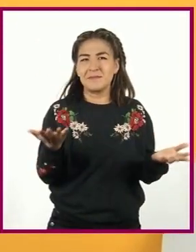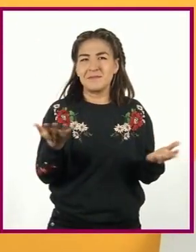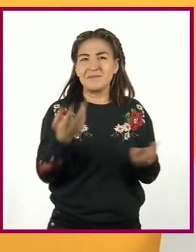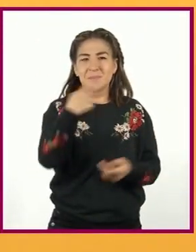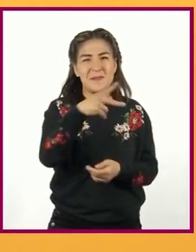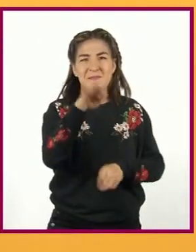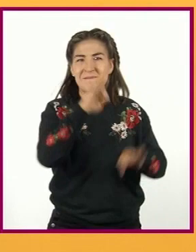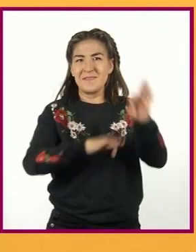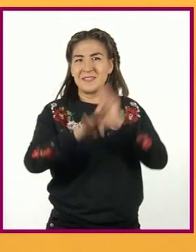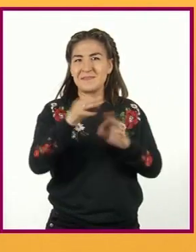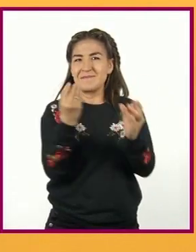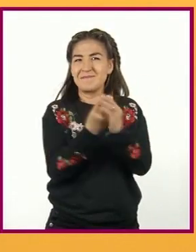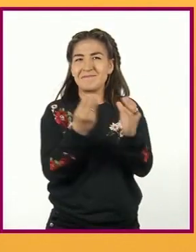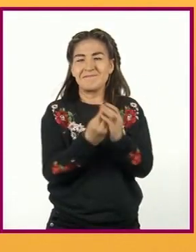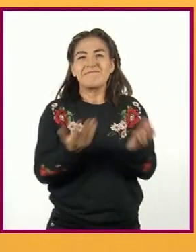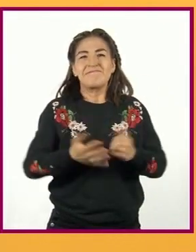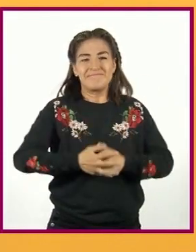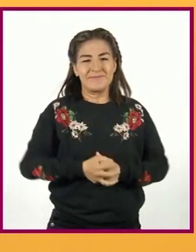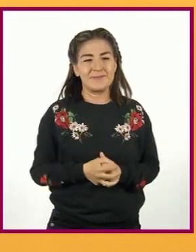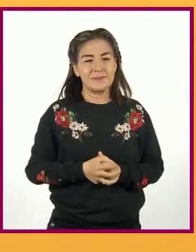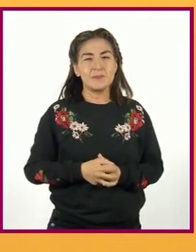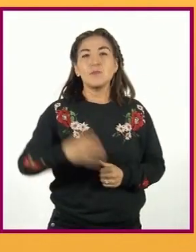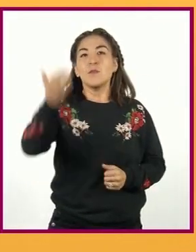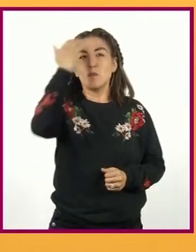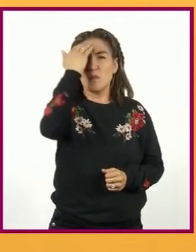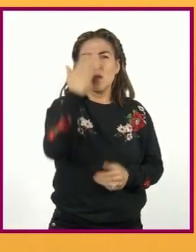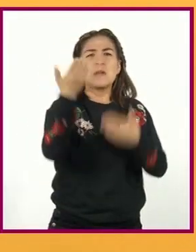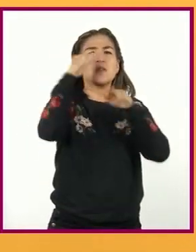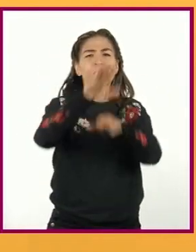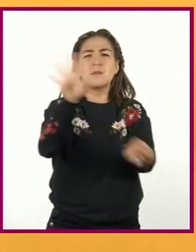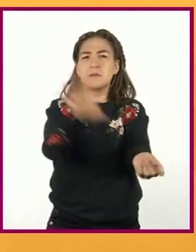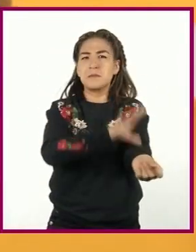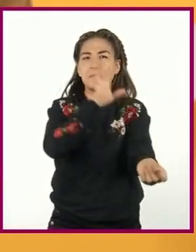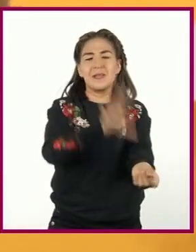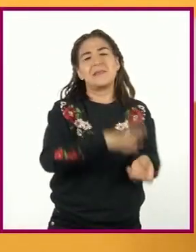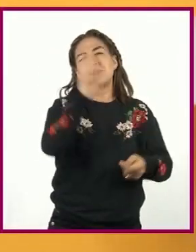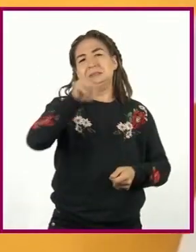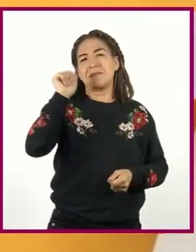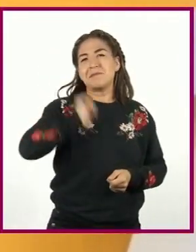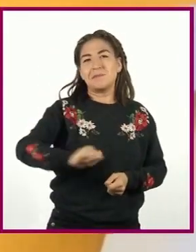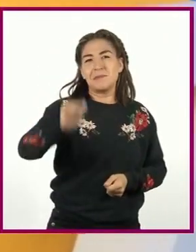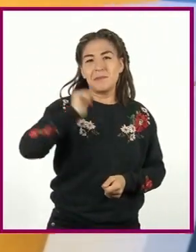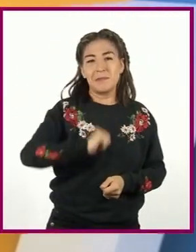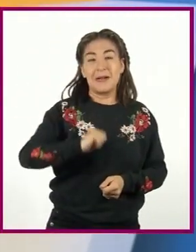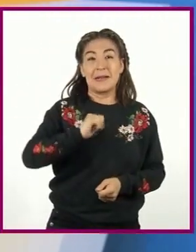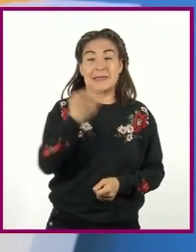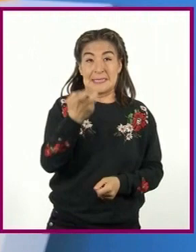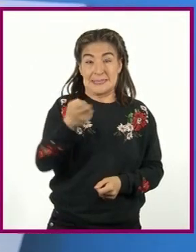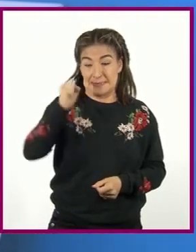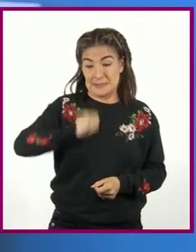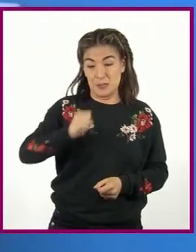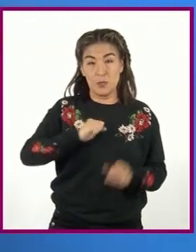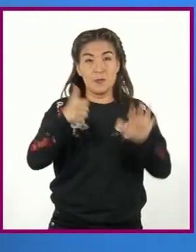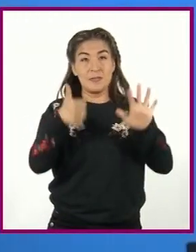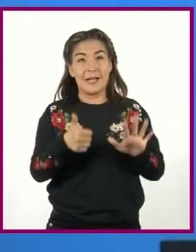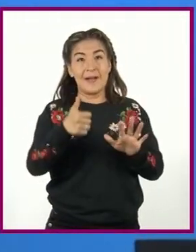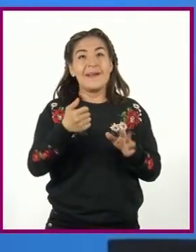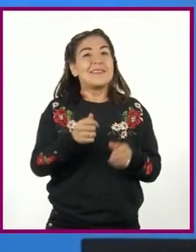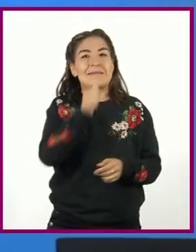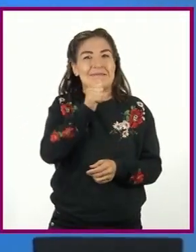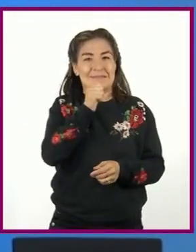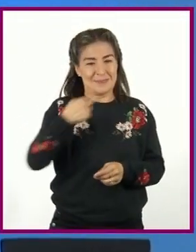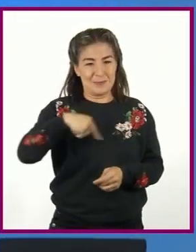físico? El conocimiento de la electricidad es muy antiguo. Se sabe que en el siglo VI antes de nuestra